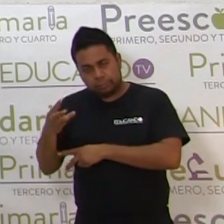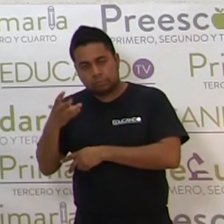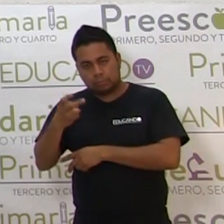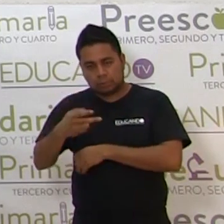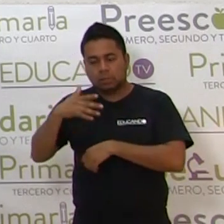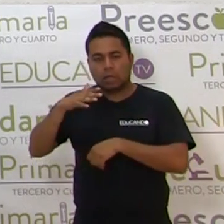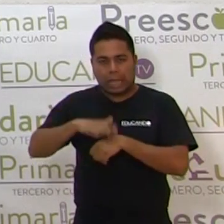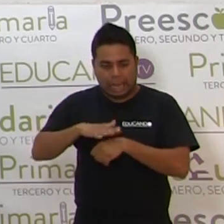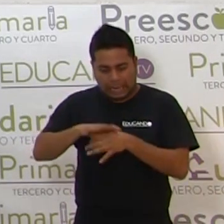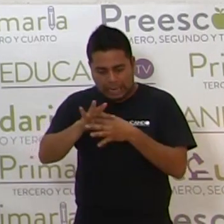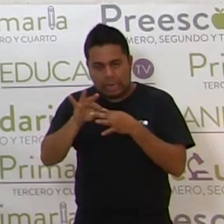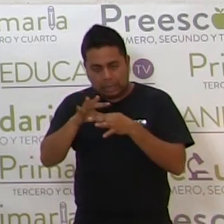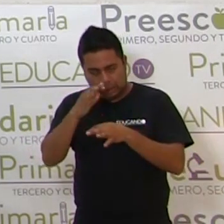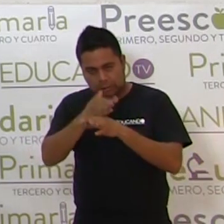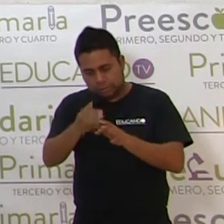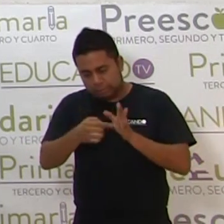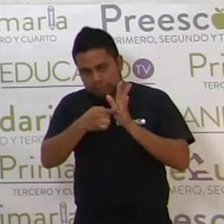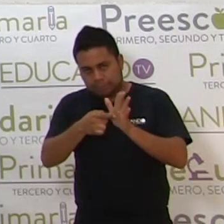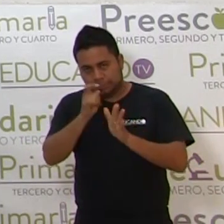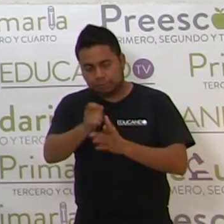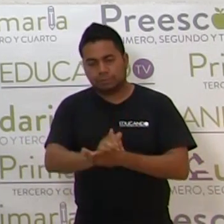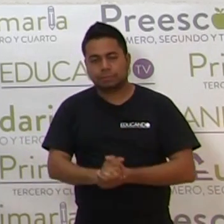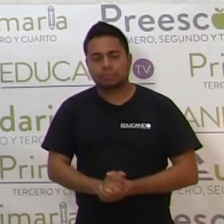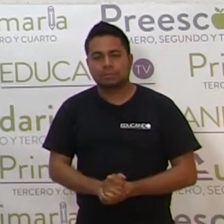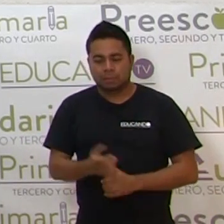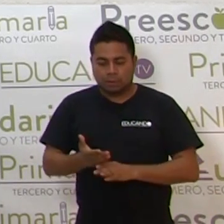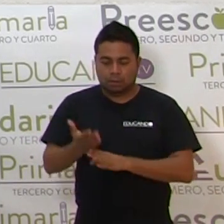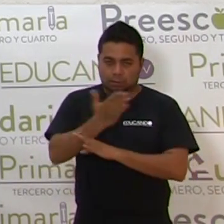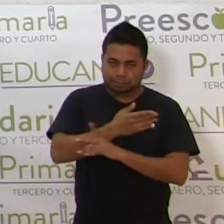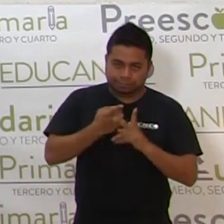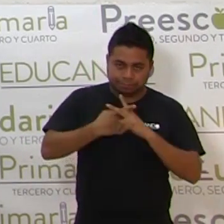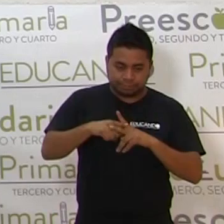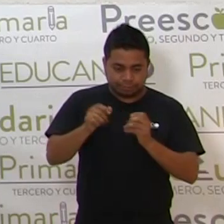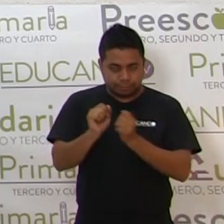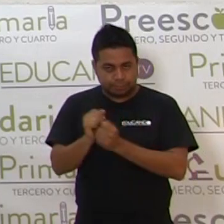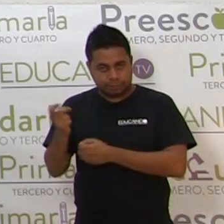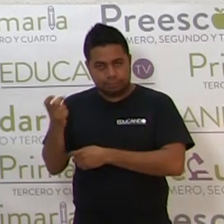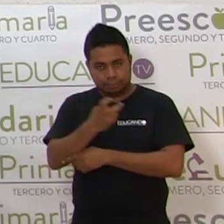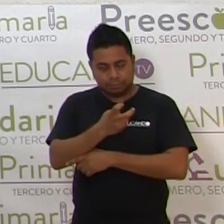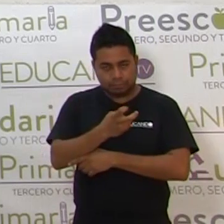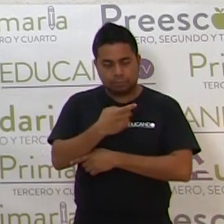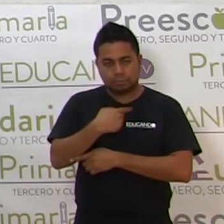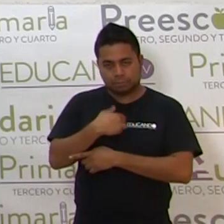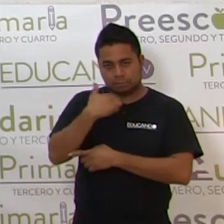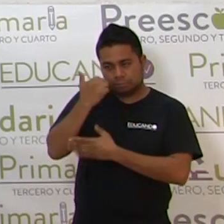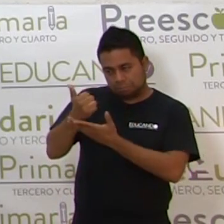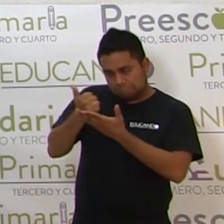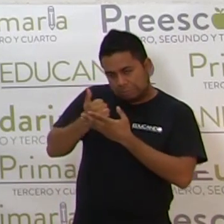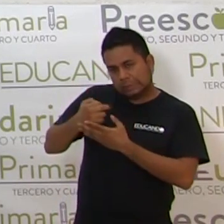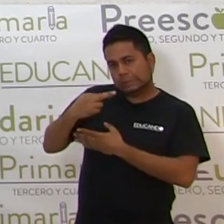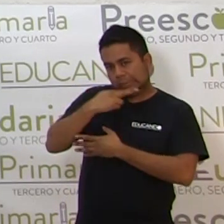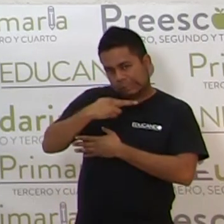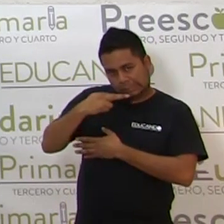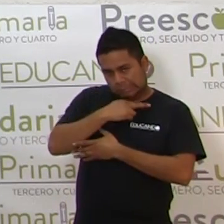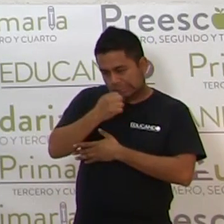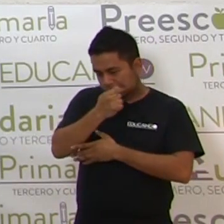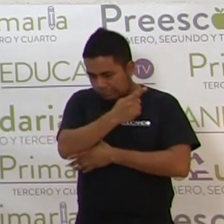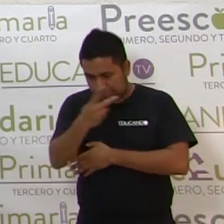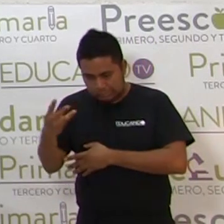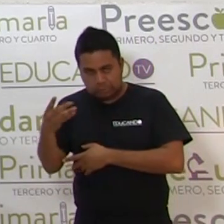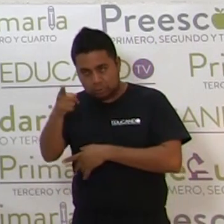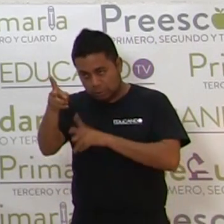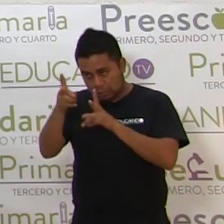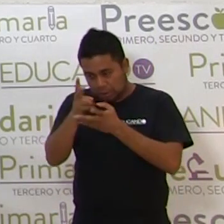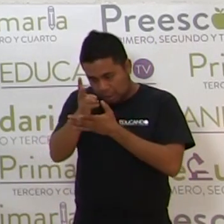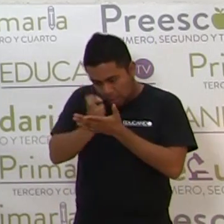a ver a continuación. Antes de iniciar con esa parte, ayúdame a hacer el conteo muy rápido, ya terminaste de